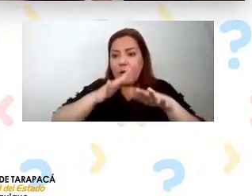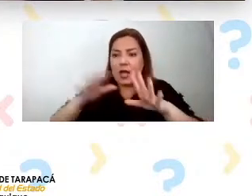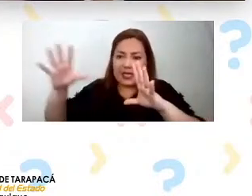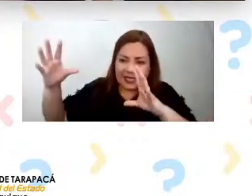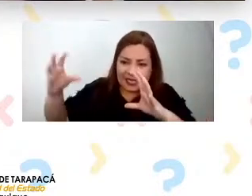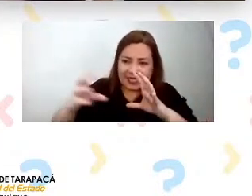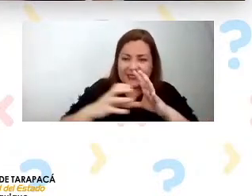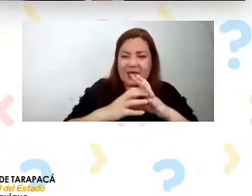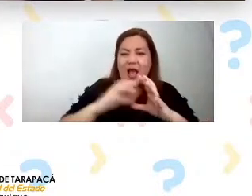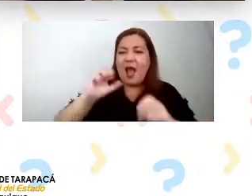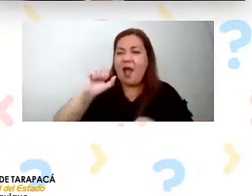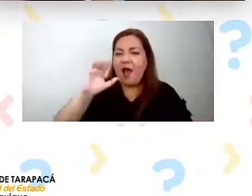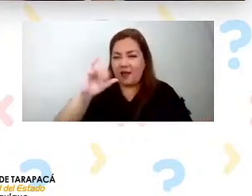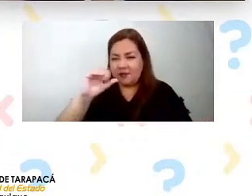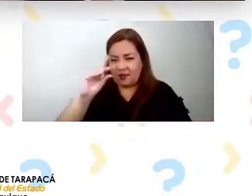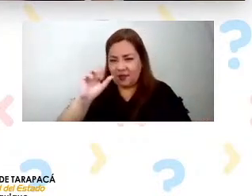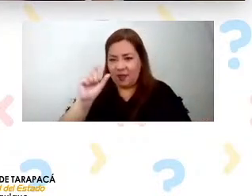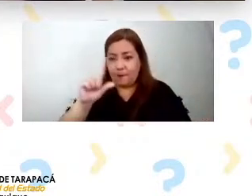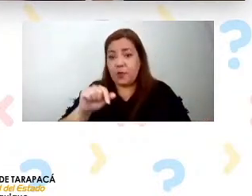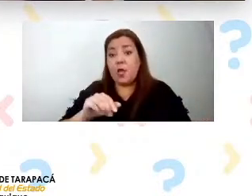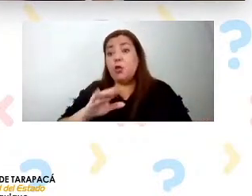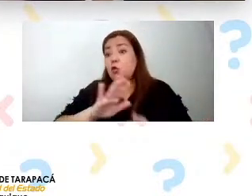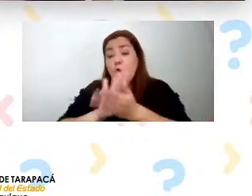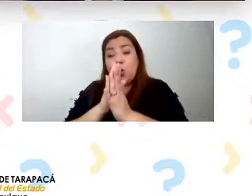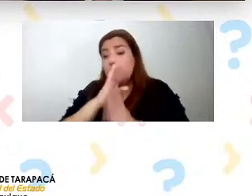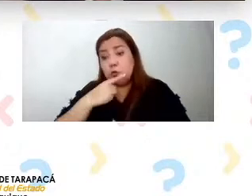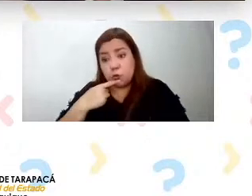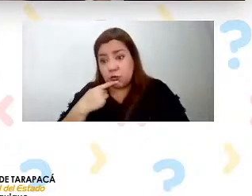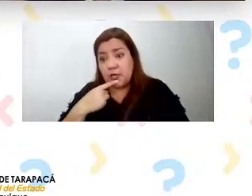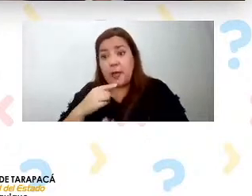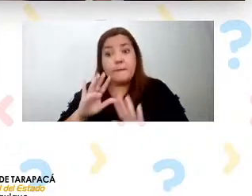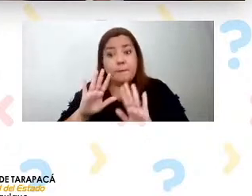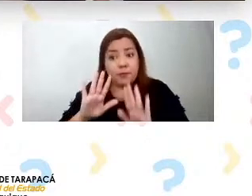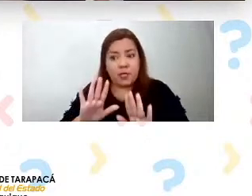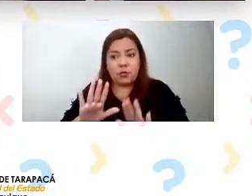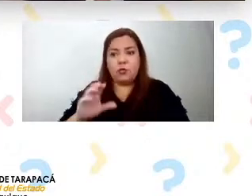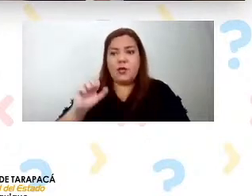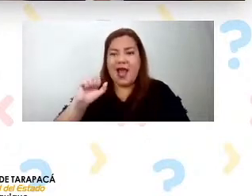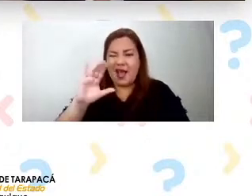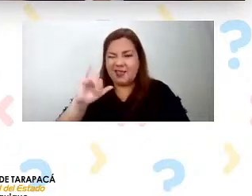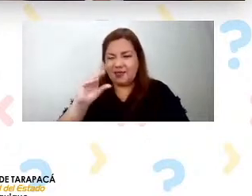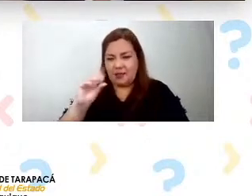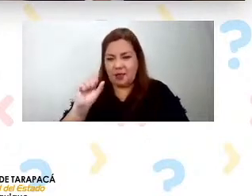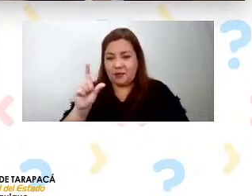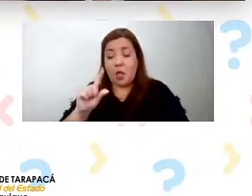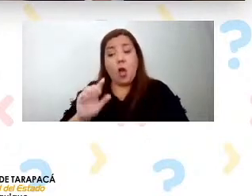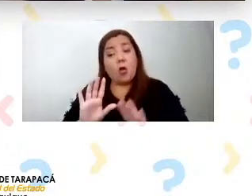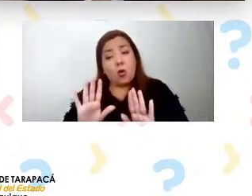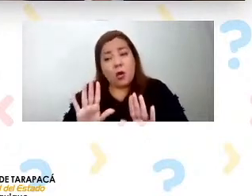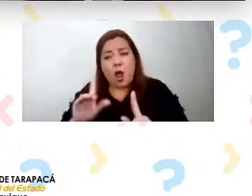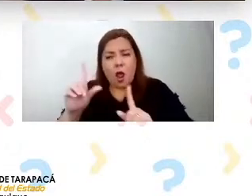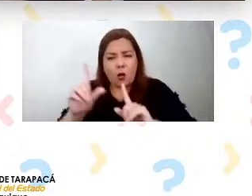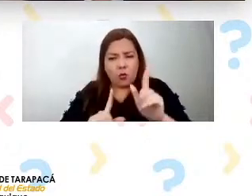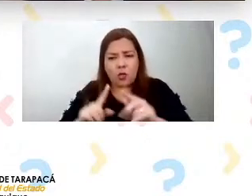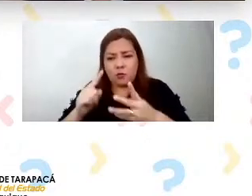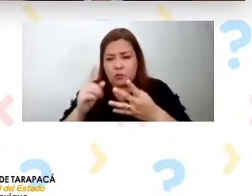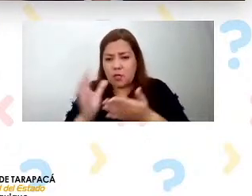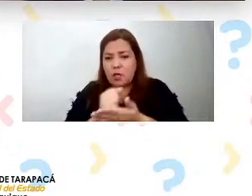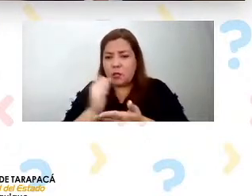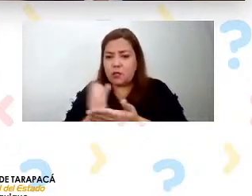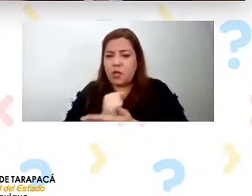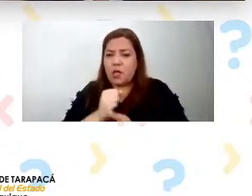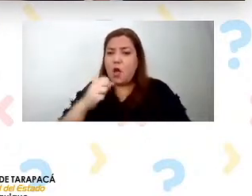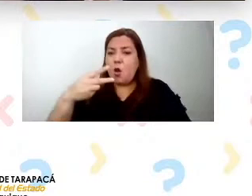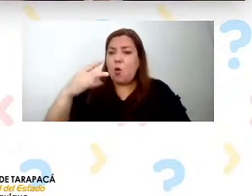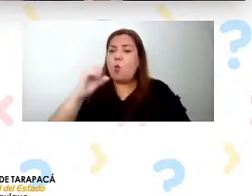forma ácida. Son dulces todas, pero son ácidas, con excepciones de las que colectamos en Guatalaya,